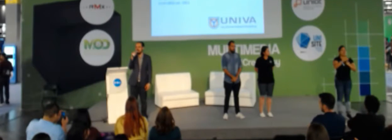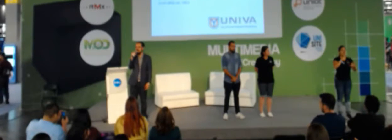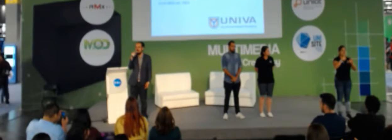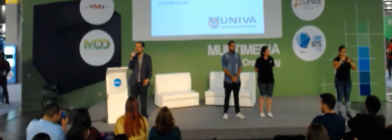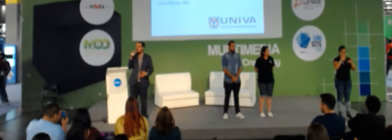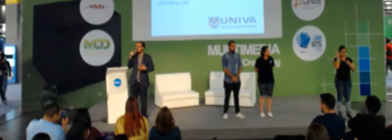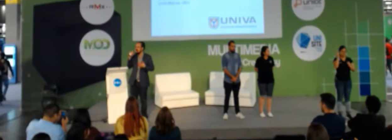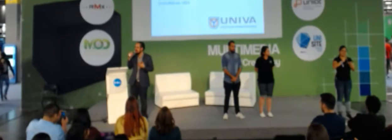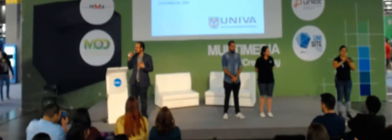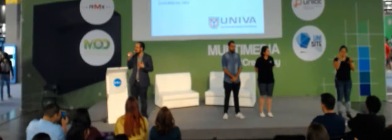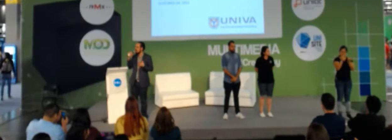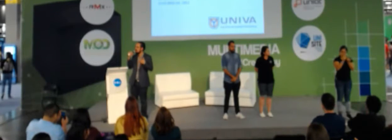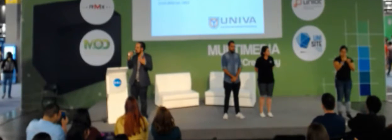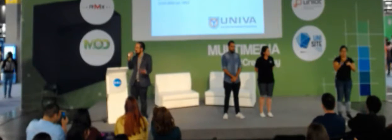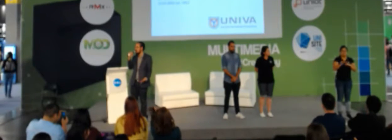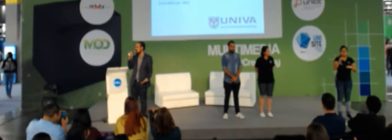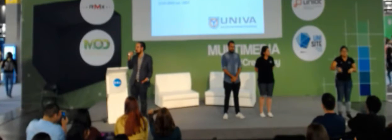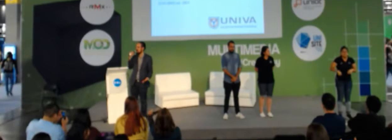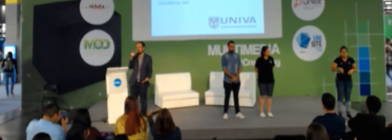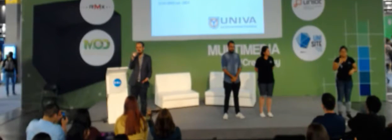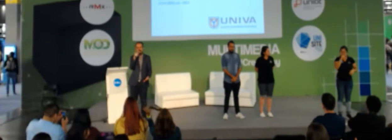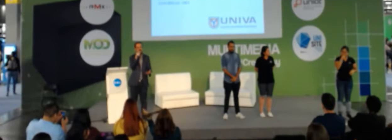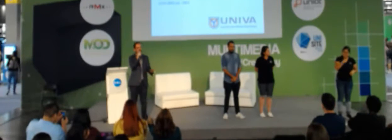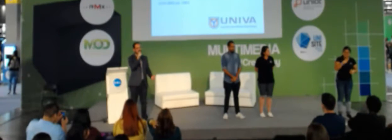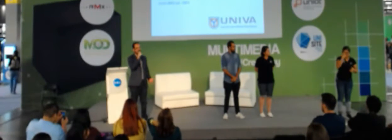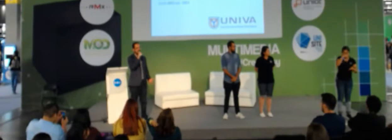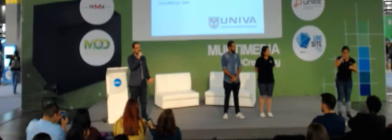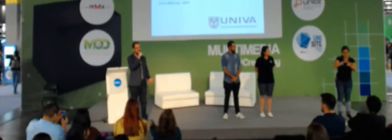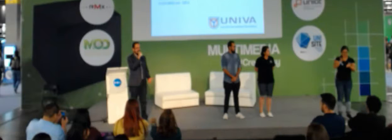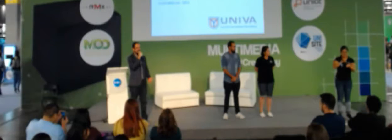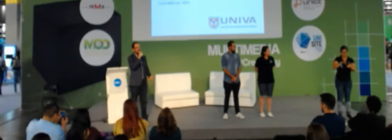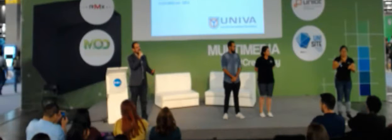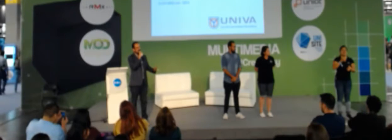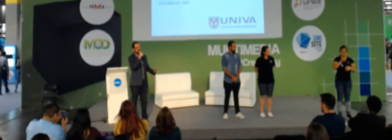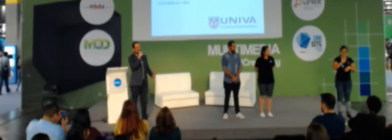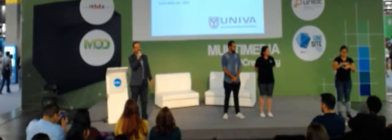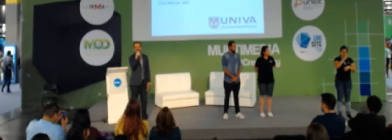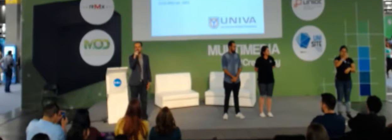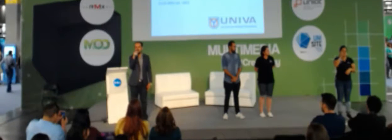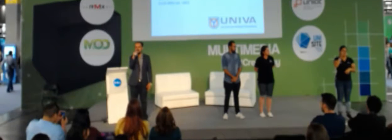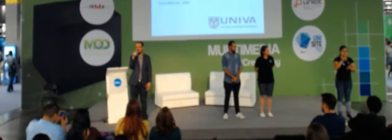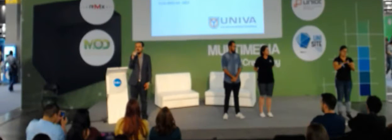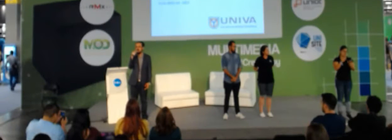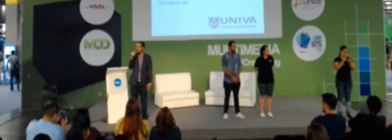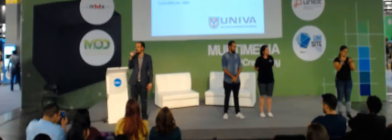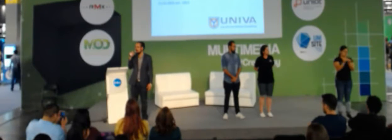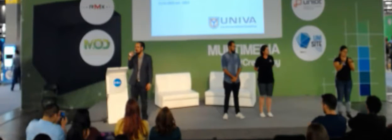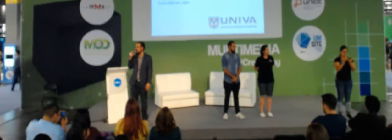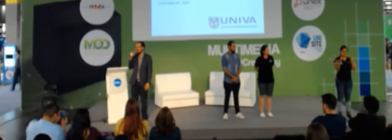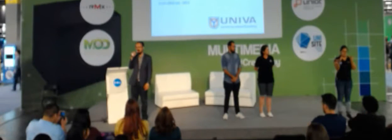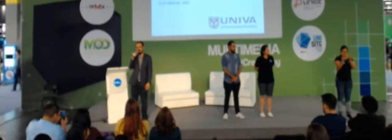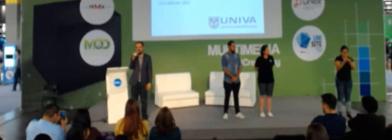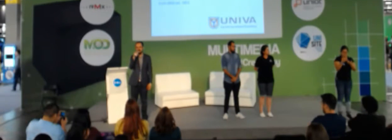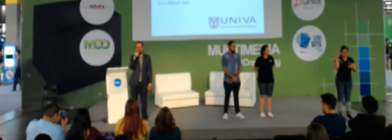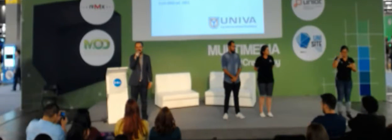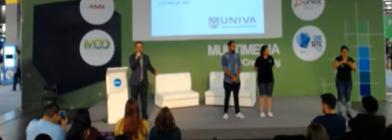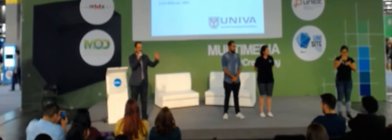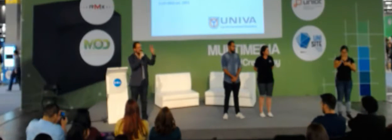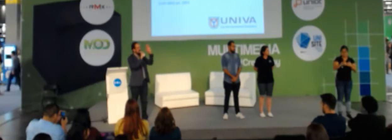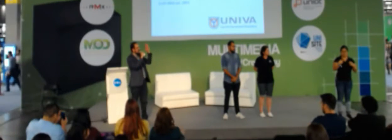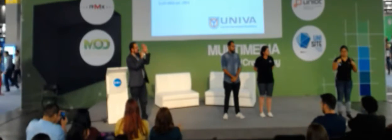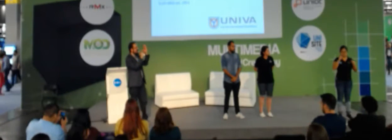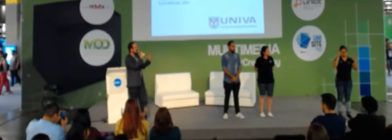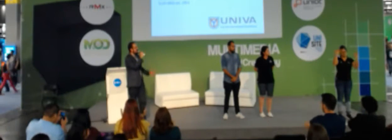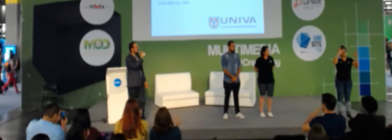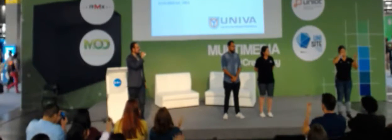que también muy interesados con ese compromiso social que caracteriza a la escuela, pues también se vieron muy involucrados en este proyecto. Un aplauso a la